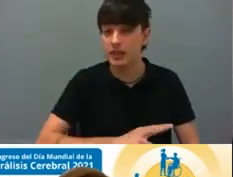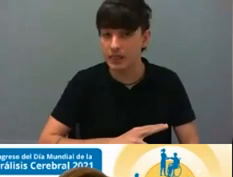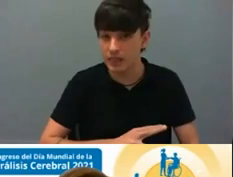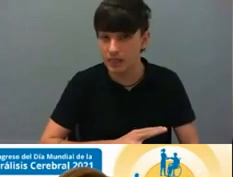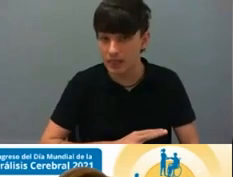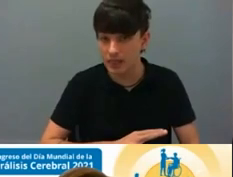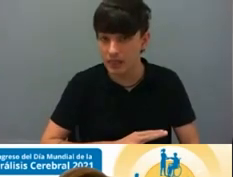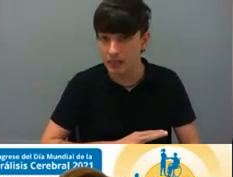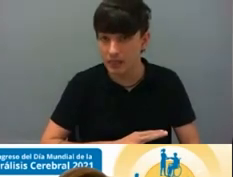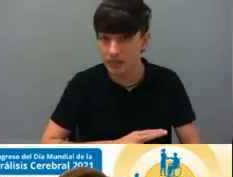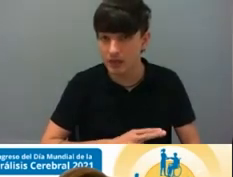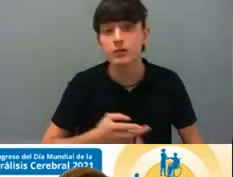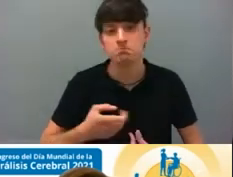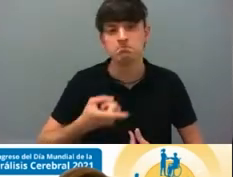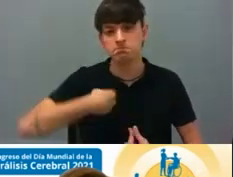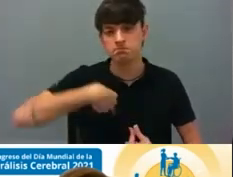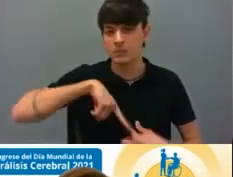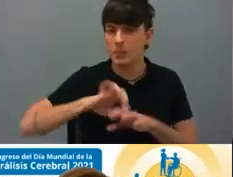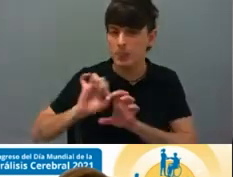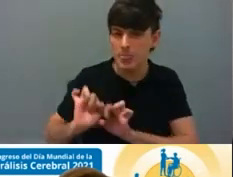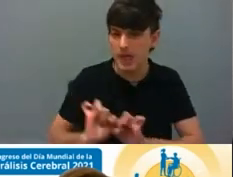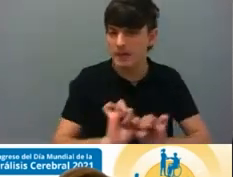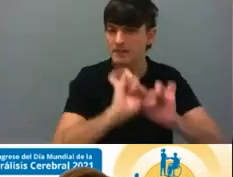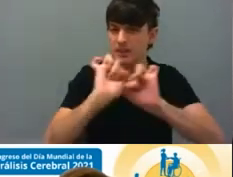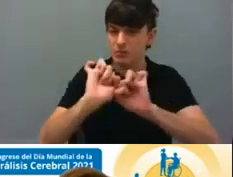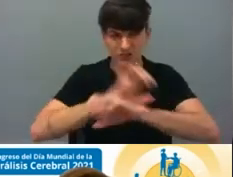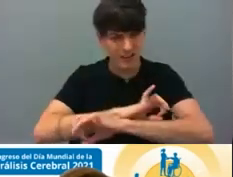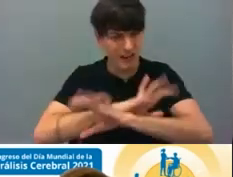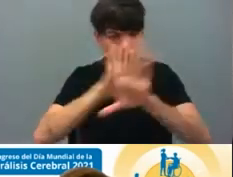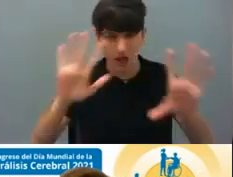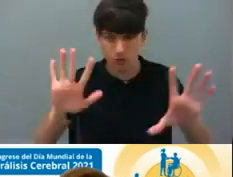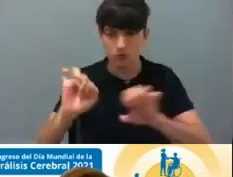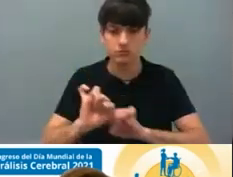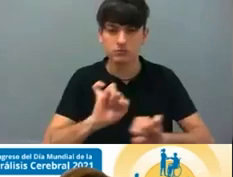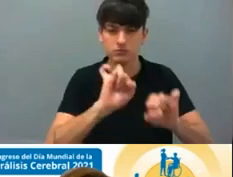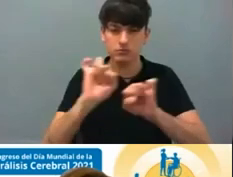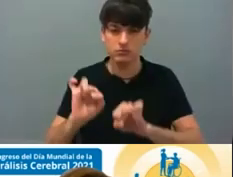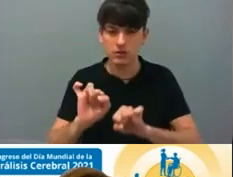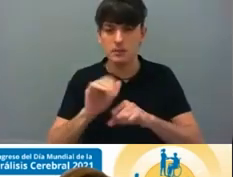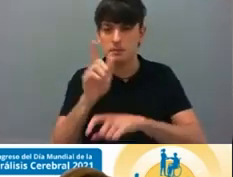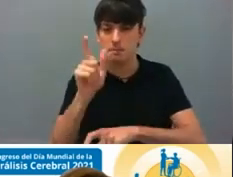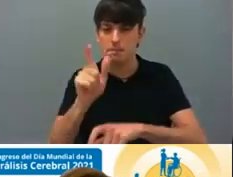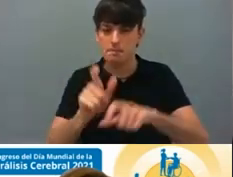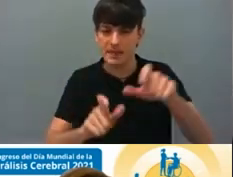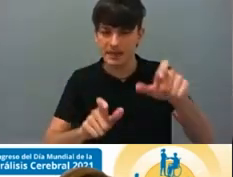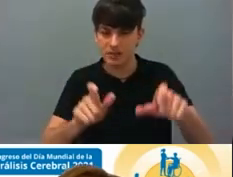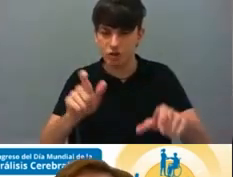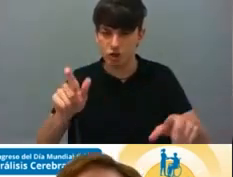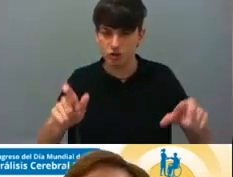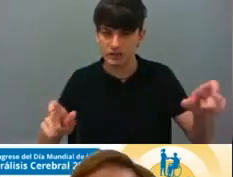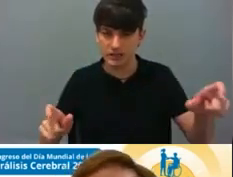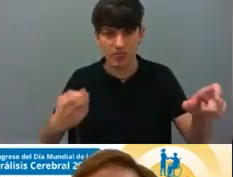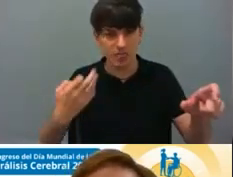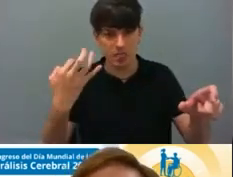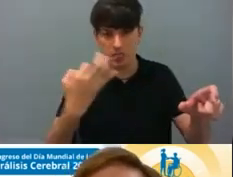Nosotros defendemos, por supuesto, que las personas deben